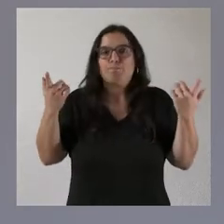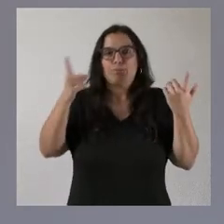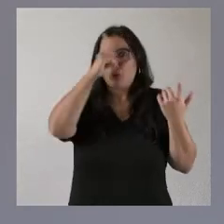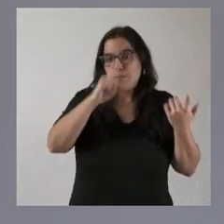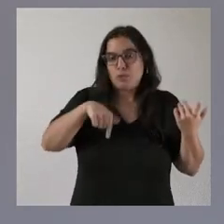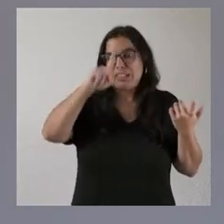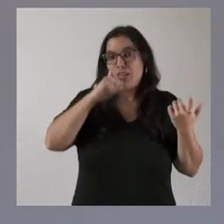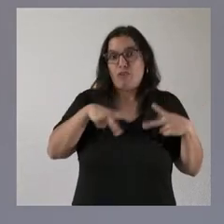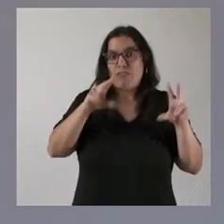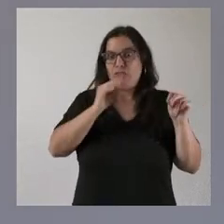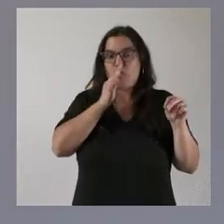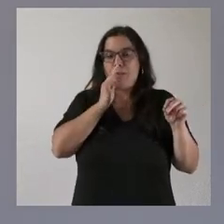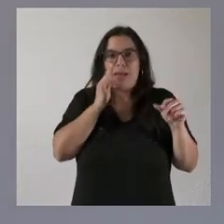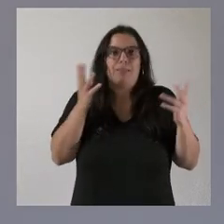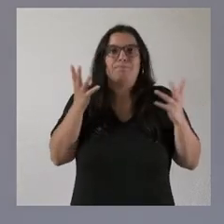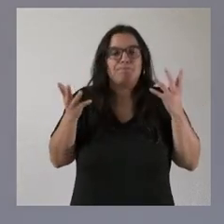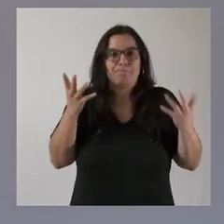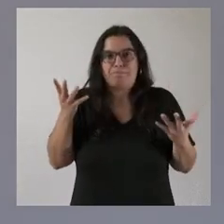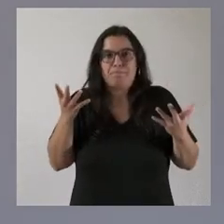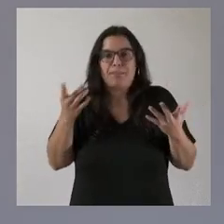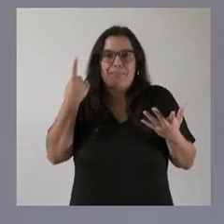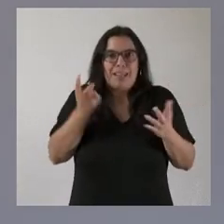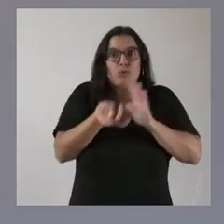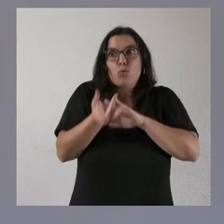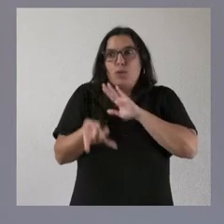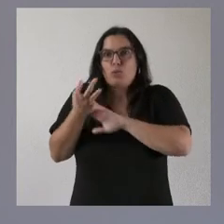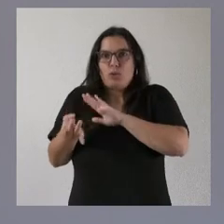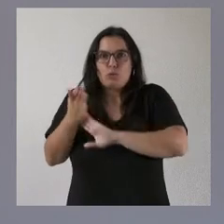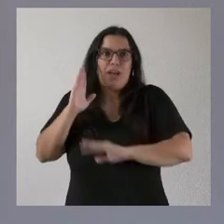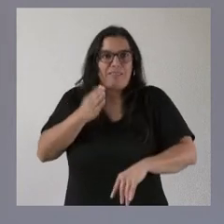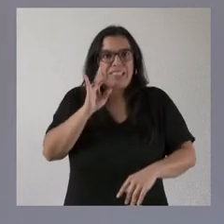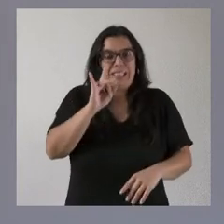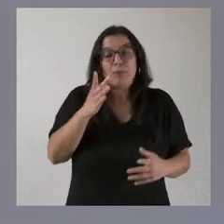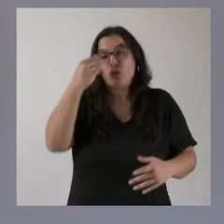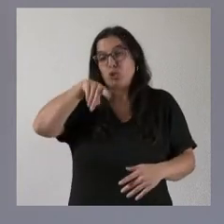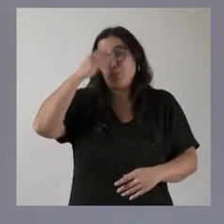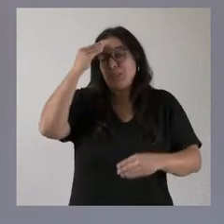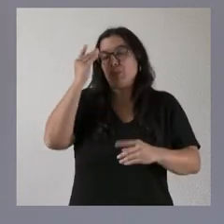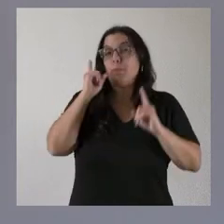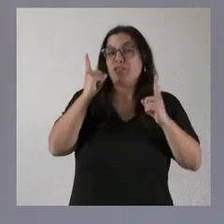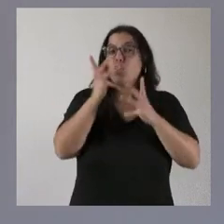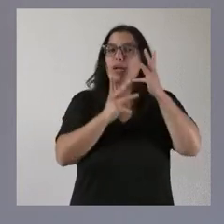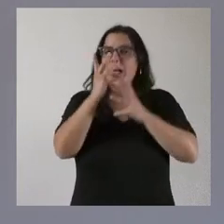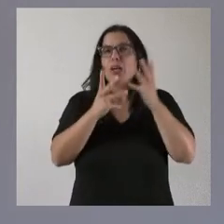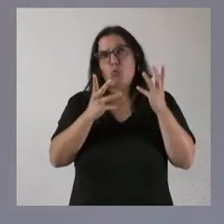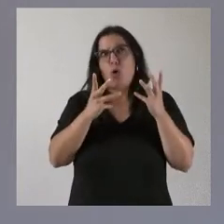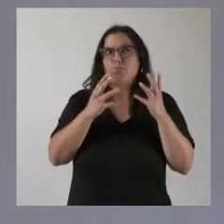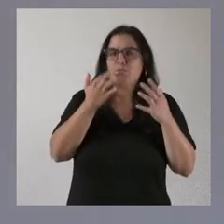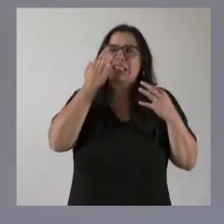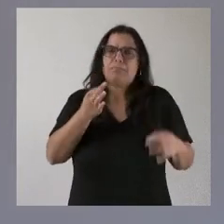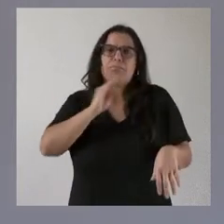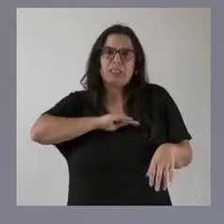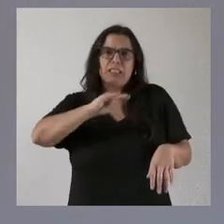acabado el presente con lo cual dentro de las indefiniciones lo va a afectar pero creemos que es una previsión que estaríamos en condiciones de